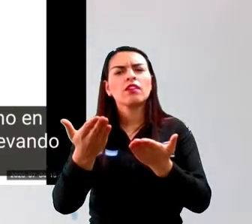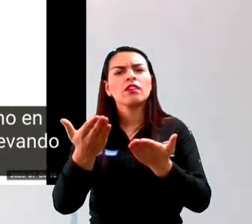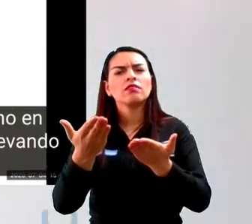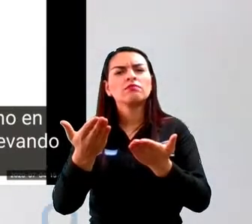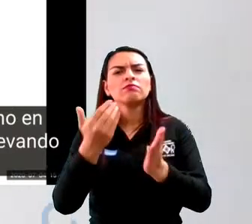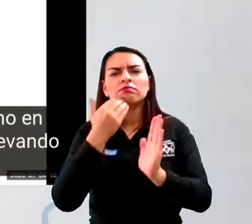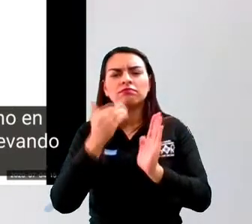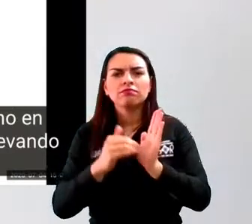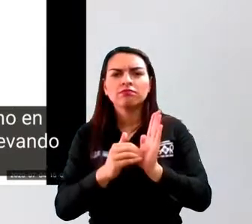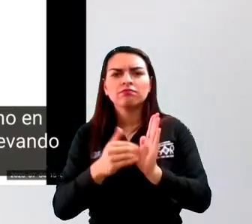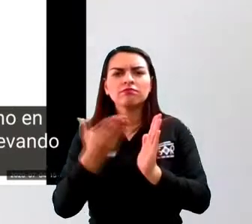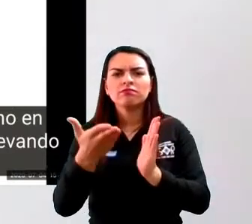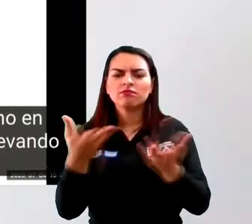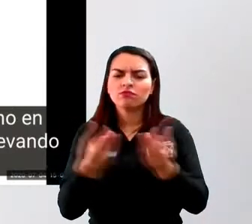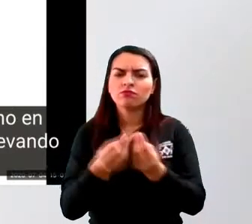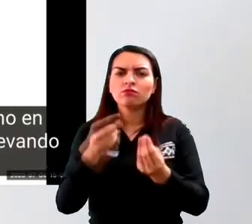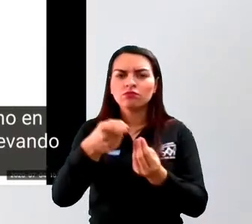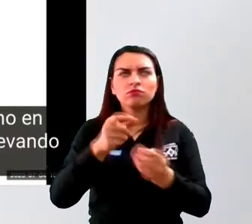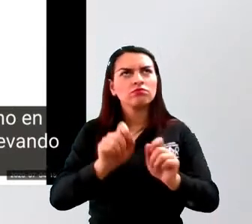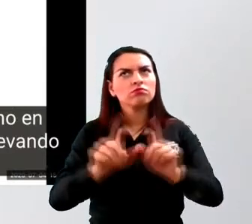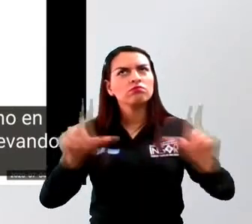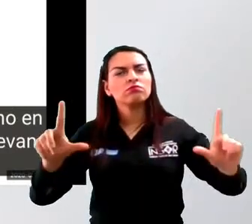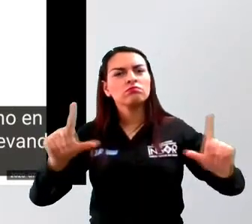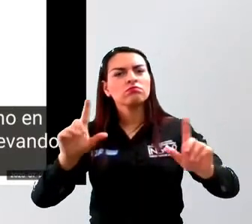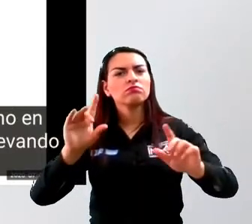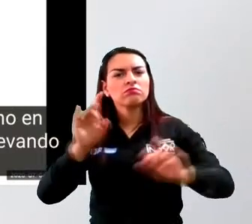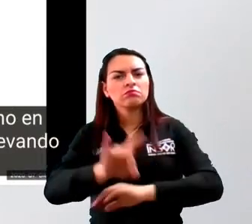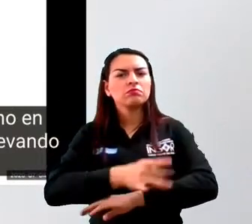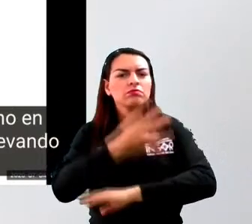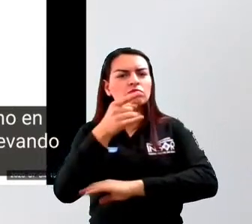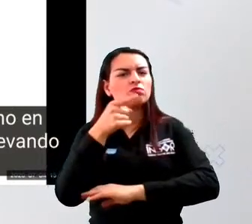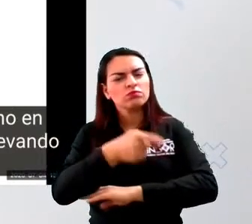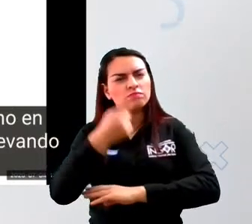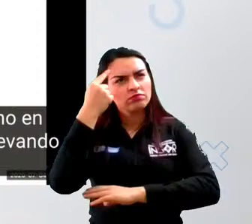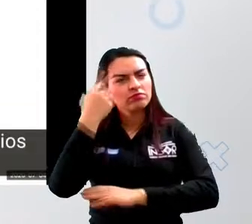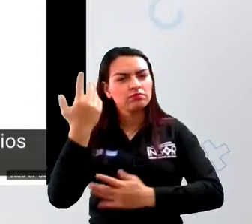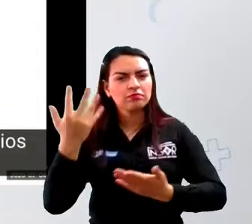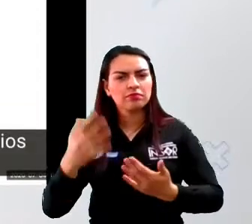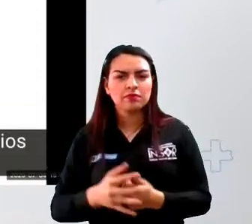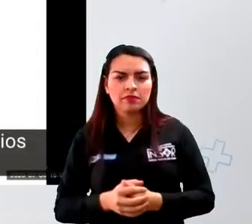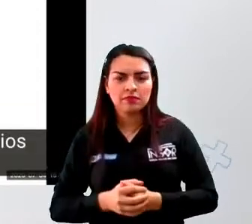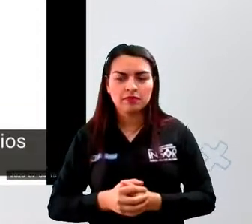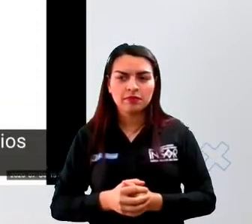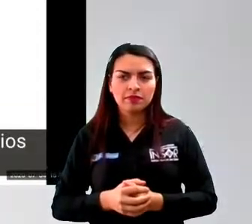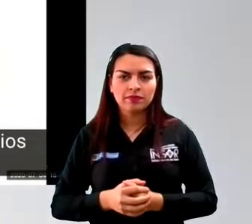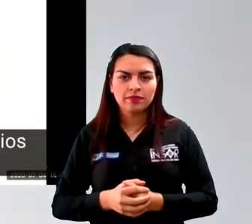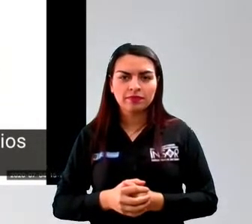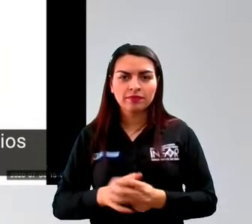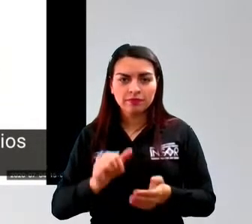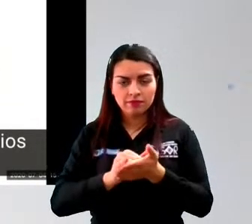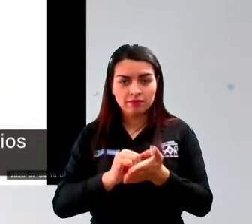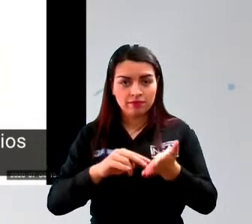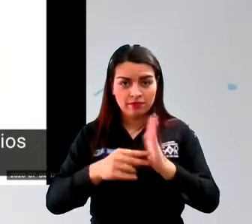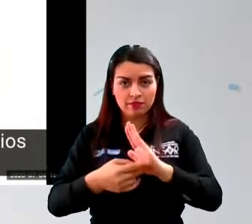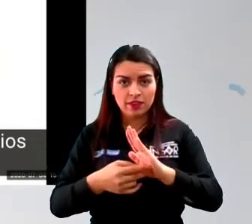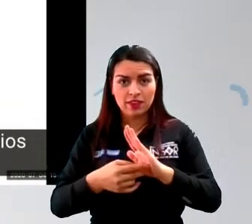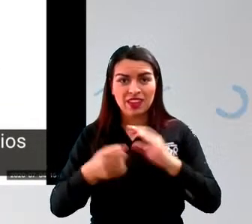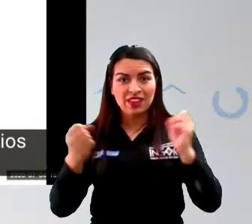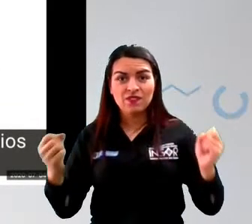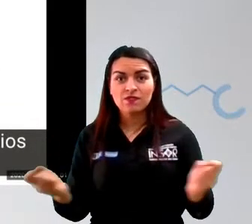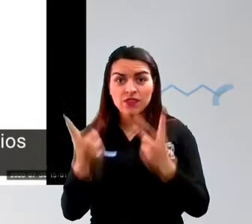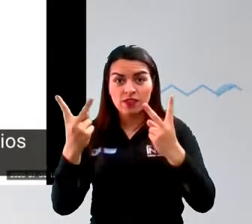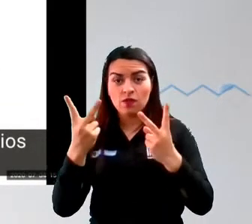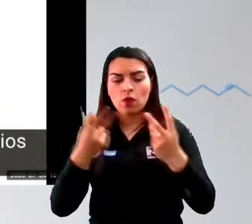línea asíncrono? Ese es uno en que no está dialogando en vivo y tal vez está llevando a